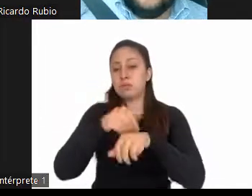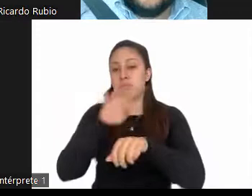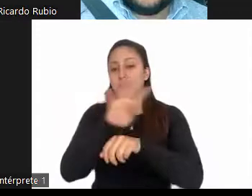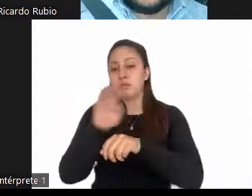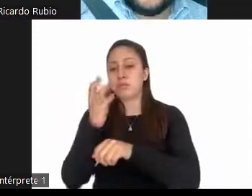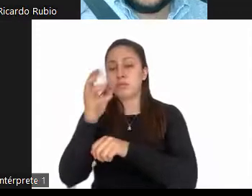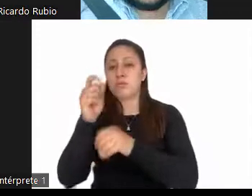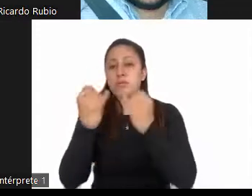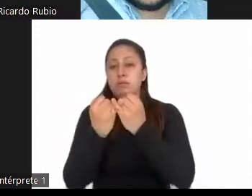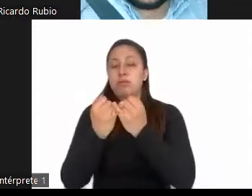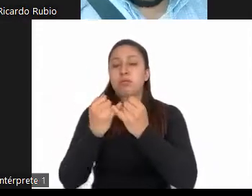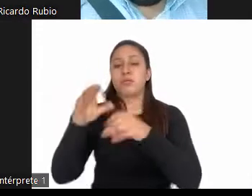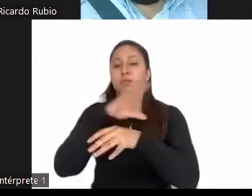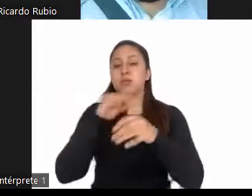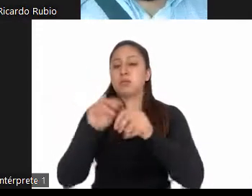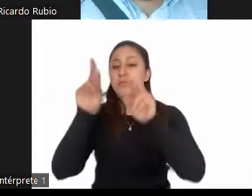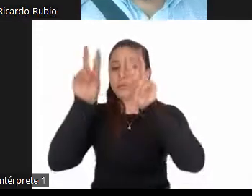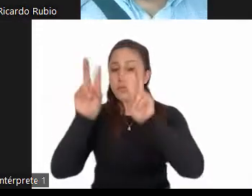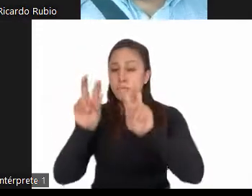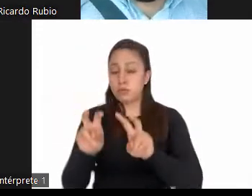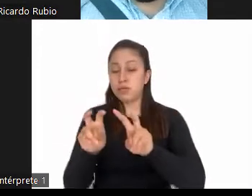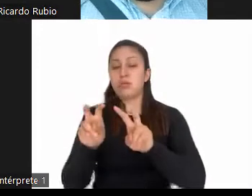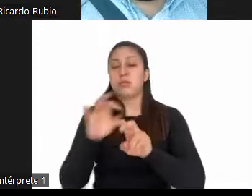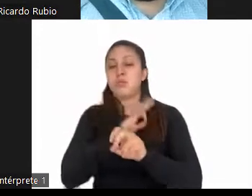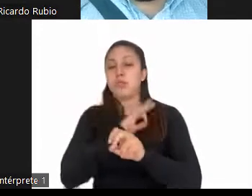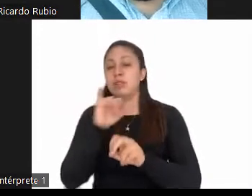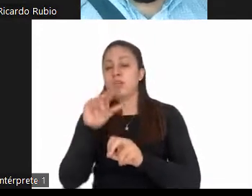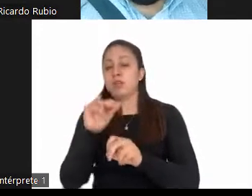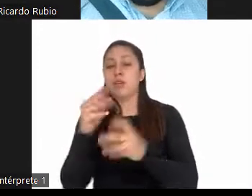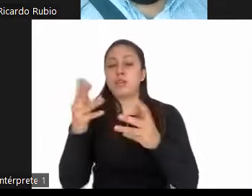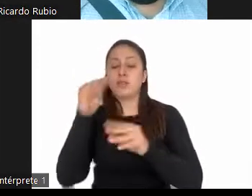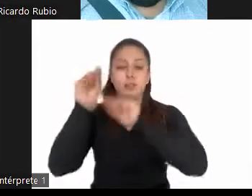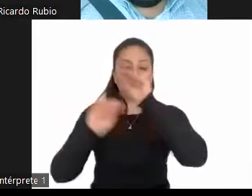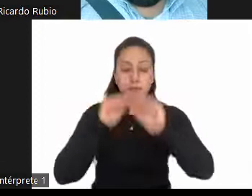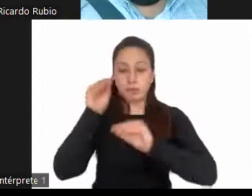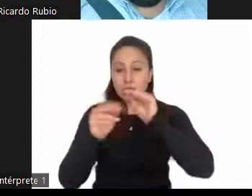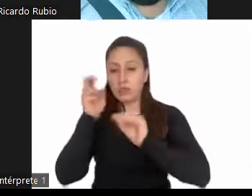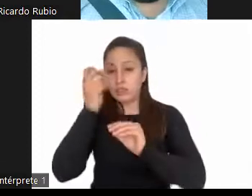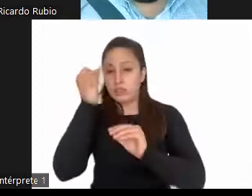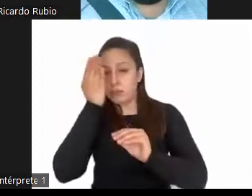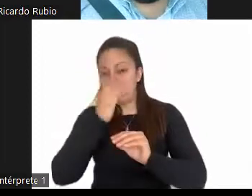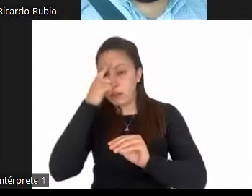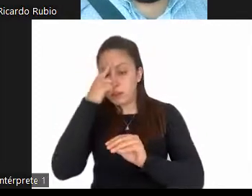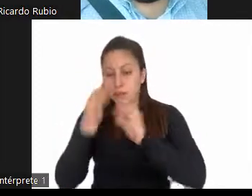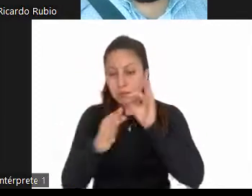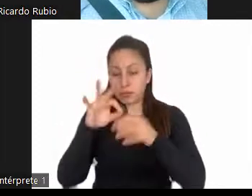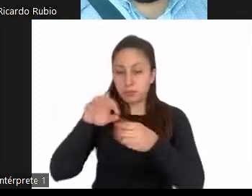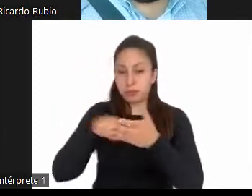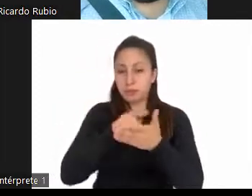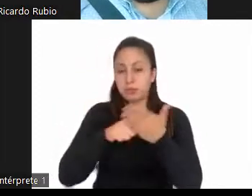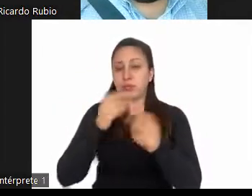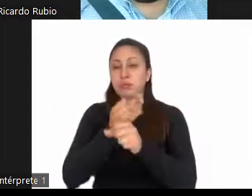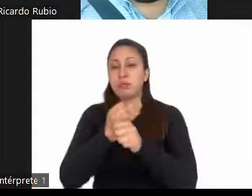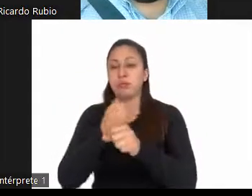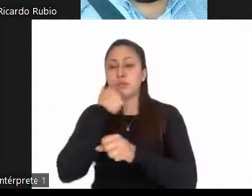la serie de supuestos en el que se podrá o no se podrá colocar esta propaganda, ¿no? ¿Qué es lo que queremos